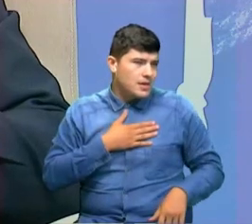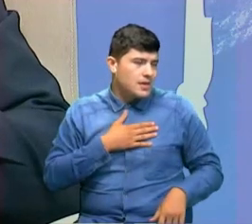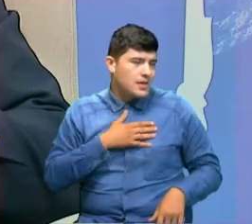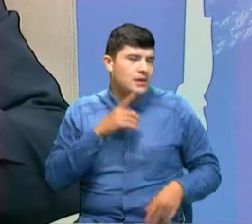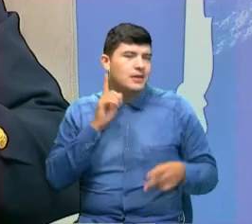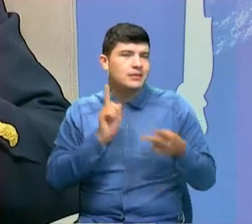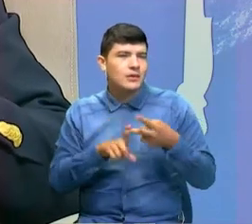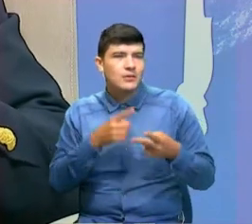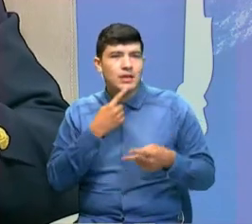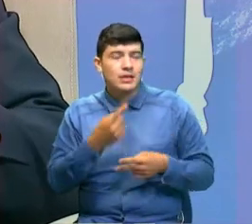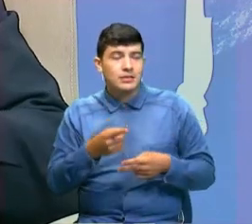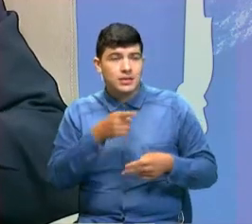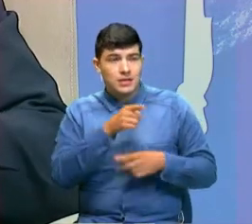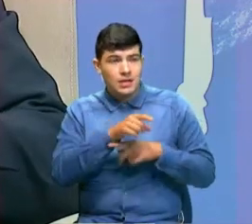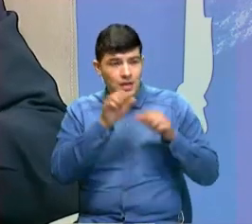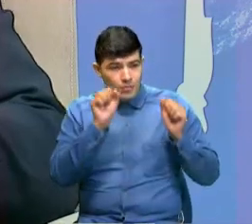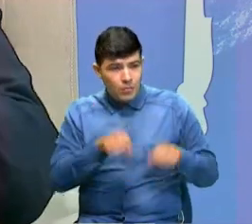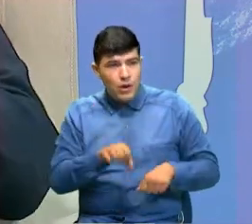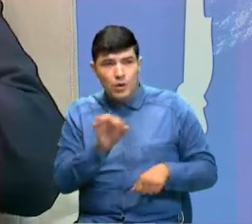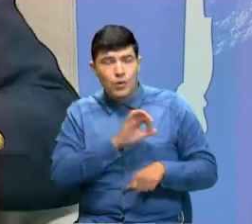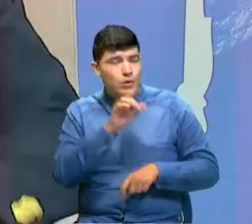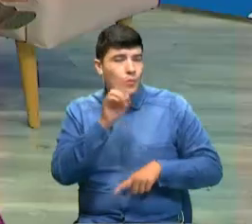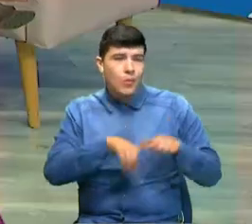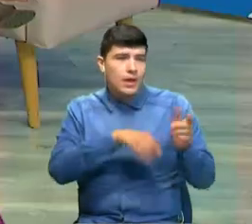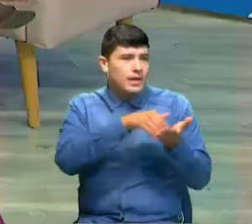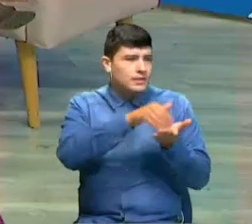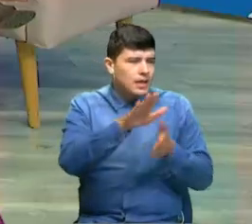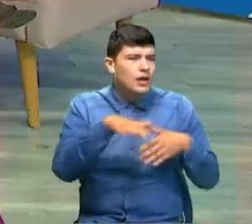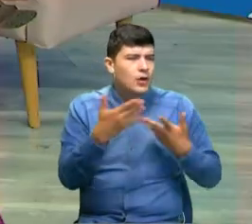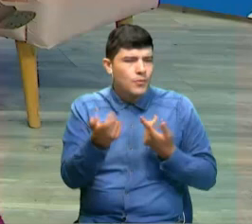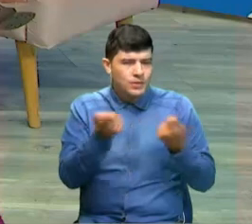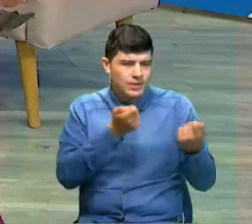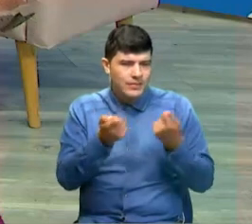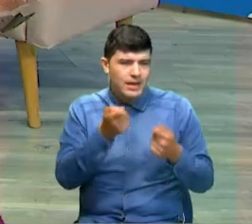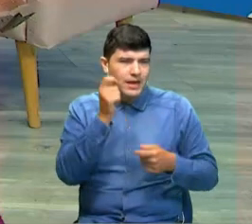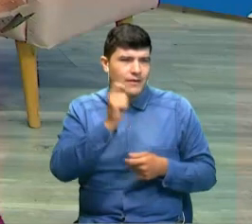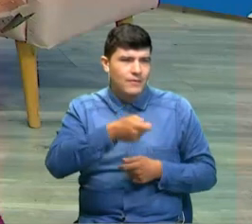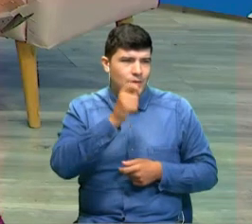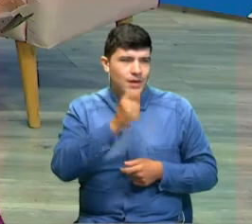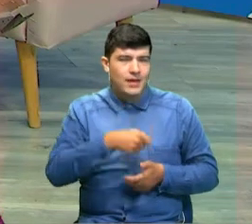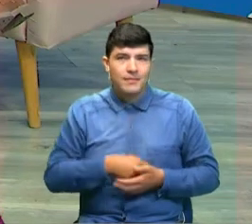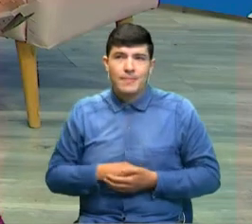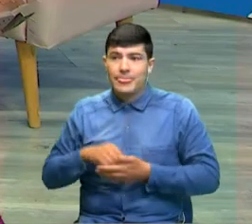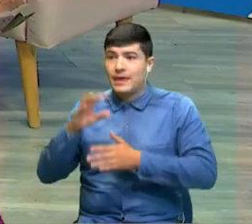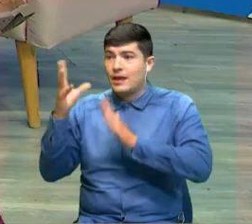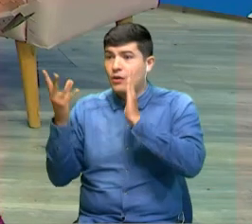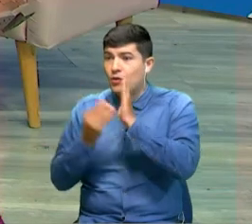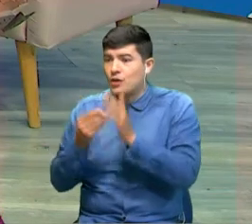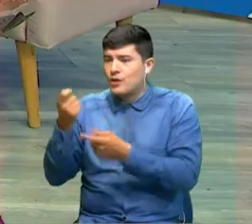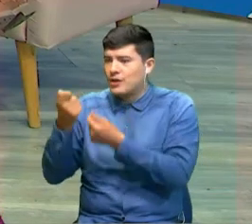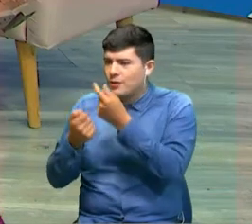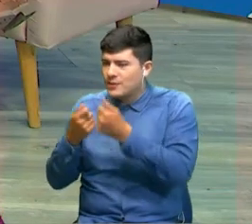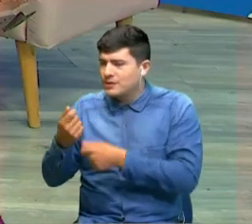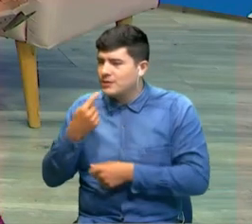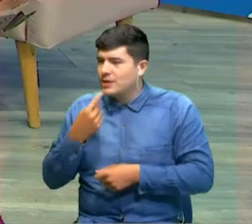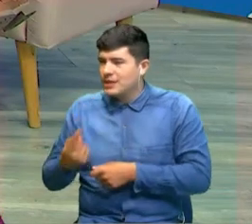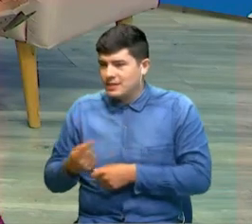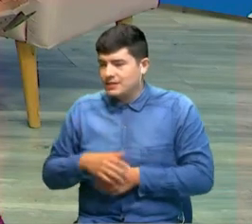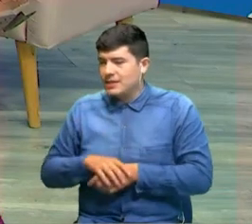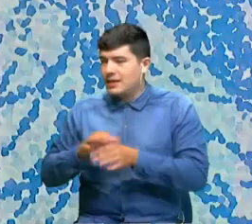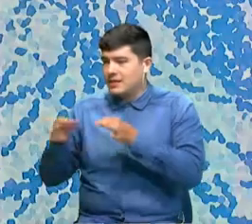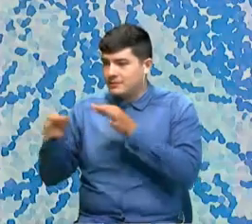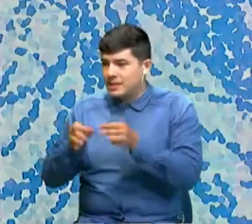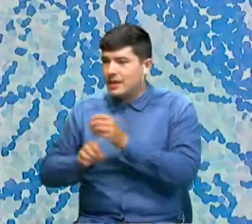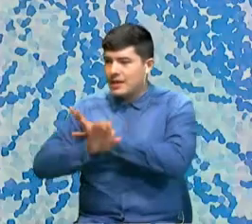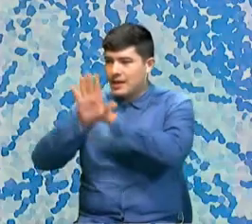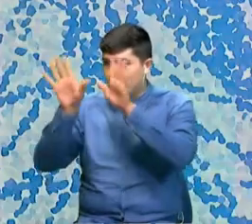lo segundo, si la pueden o no la pueden sacar. ¿Esto cómo se maneja, abogada? El Código de Comercio establece en una forma muy